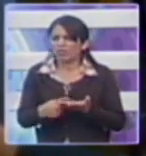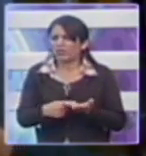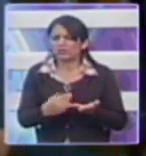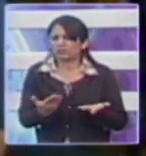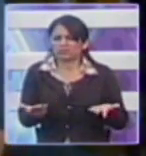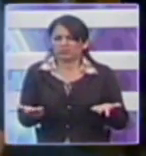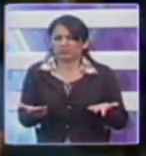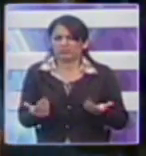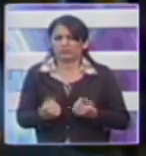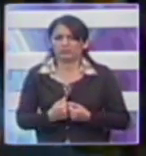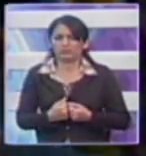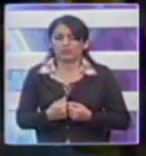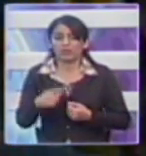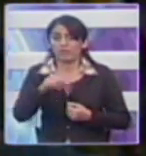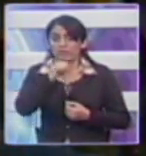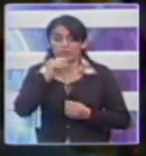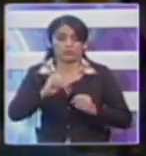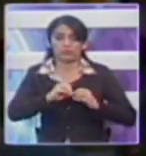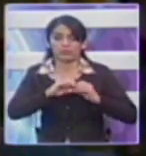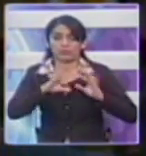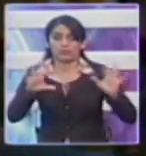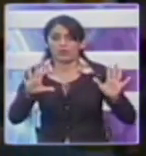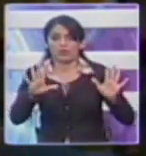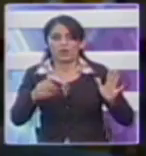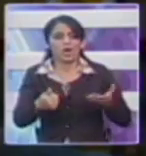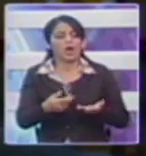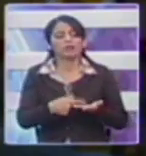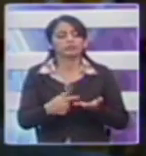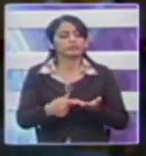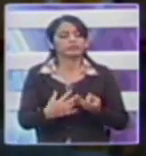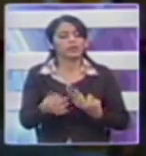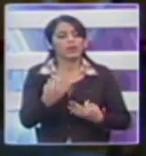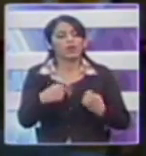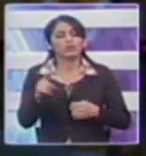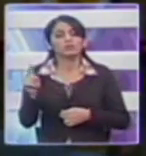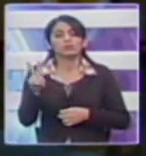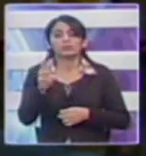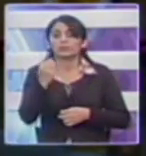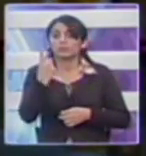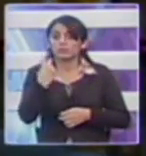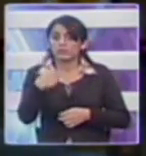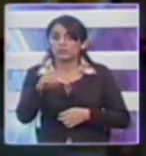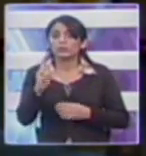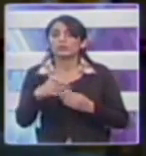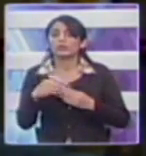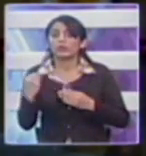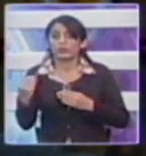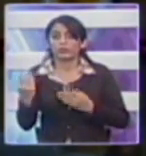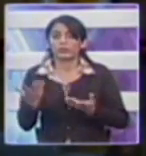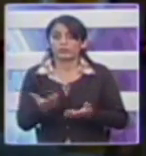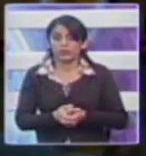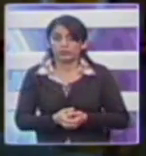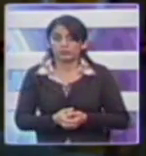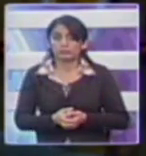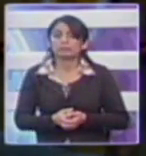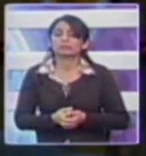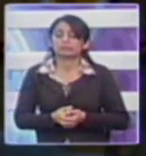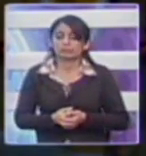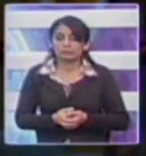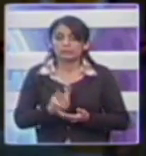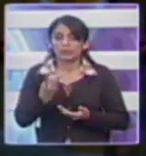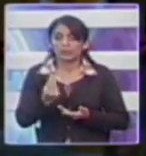no hay ninguna claridad respecto al uso de los 120 millones de dólares que se transfirieron en forma